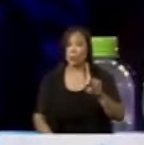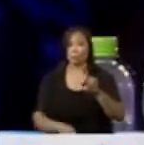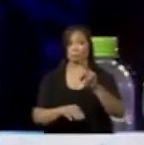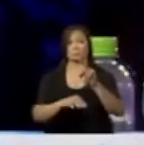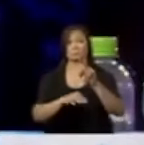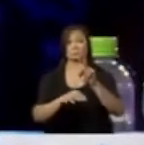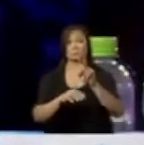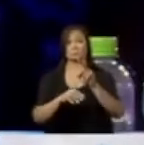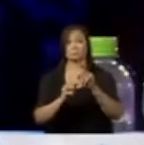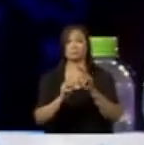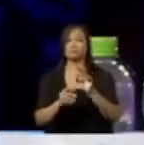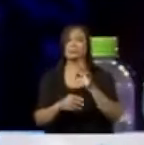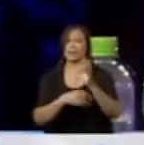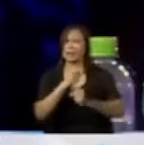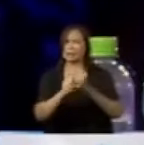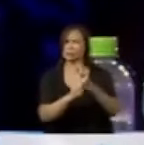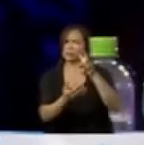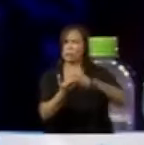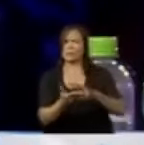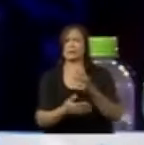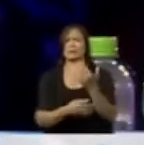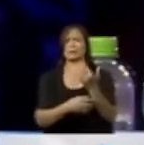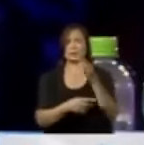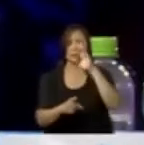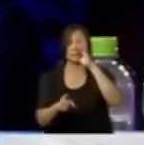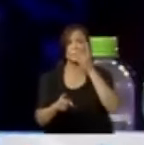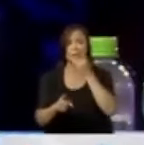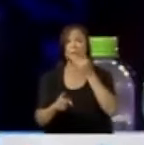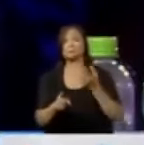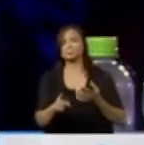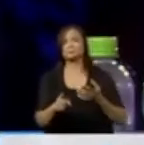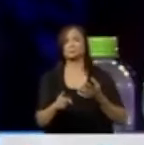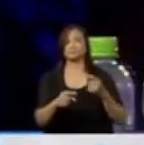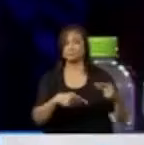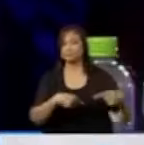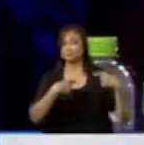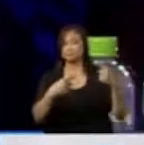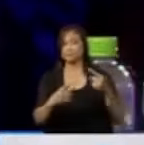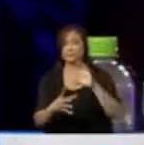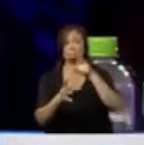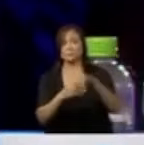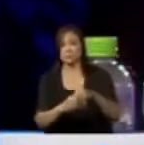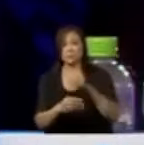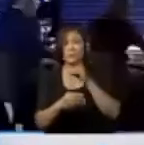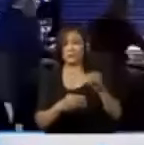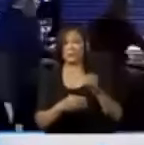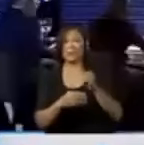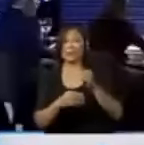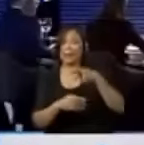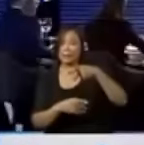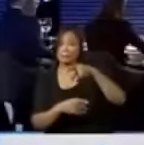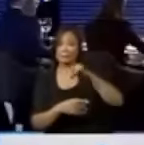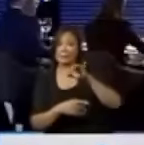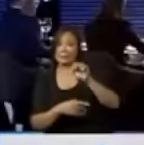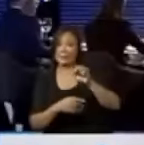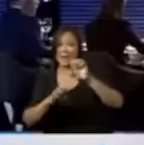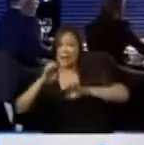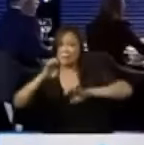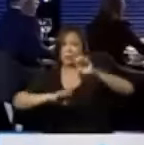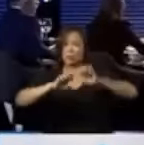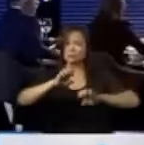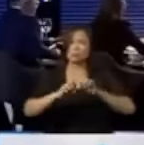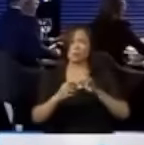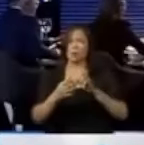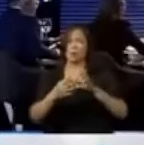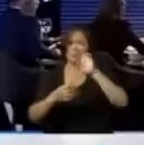de la noche. Desde el año 2015, República Dominicana ha estado participando en las pruebas PISA, resultando